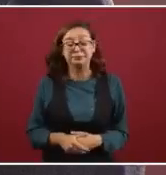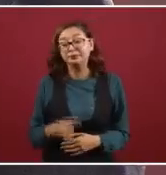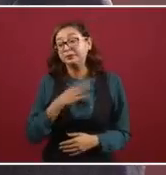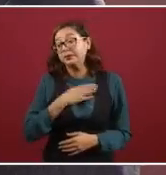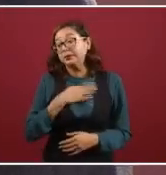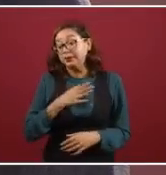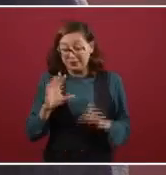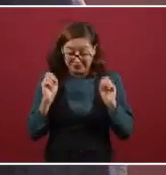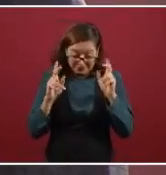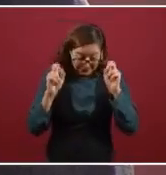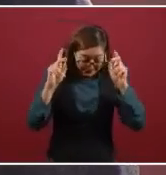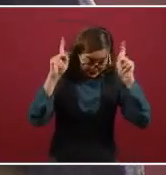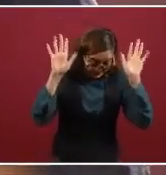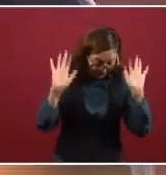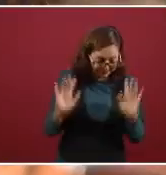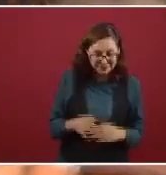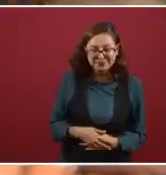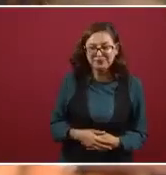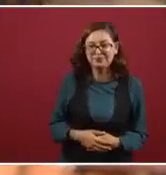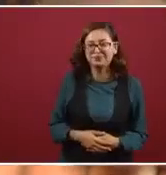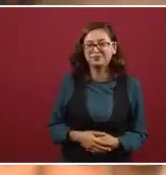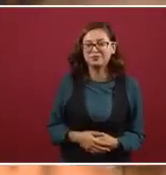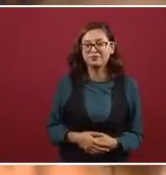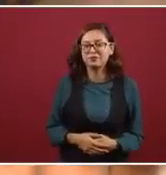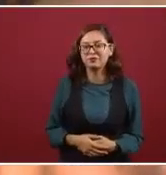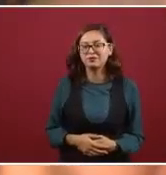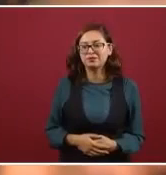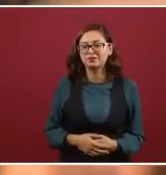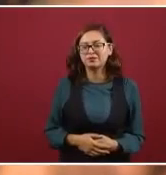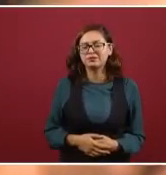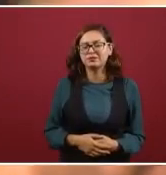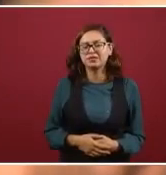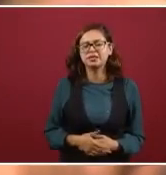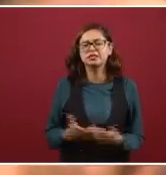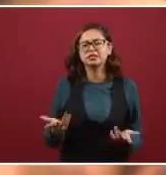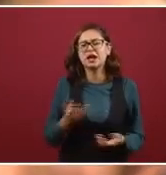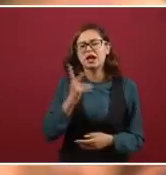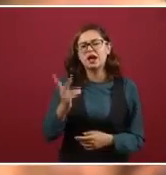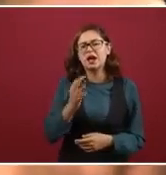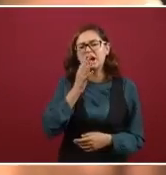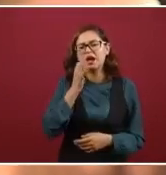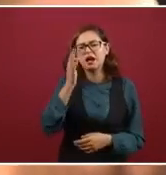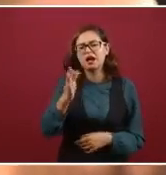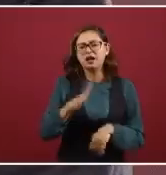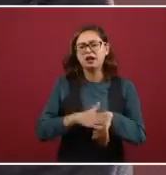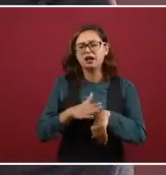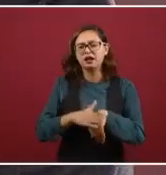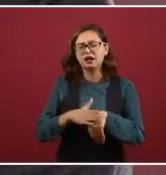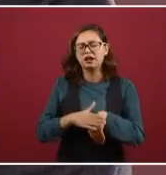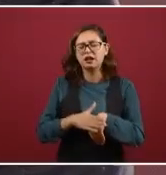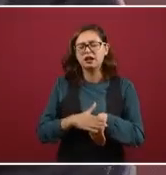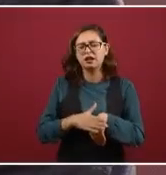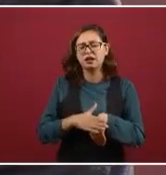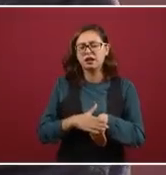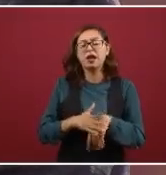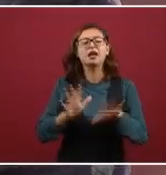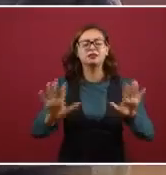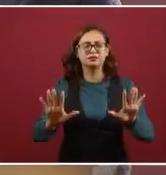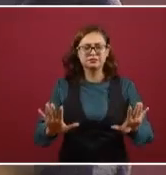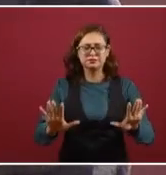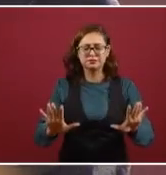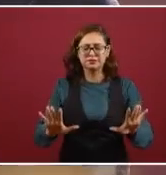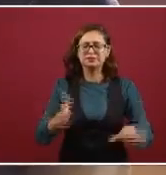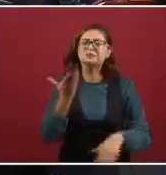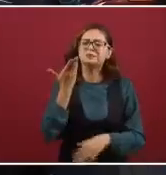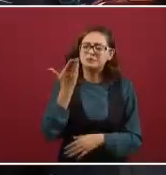bueno, ya. No, nada más decirle si tiene algún avance de la investigación que está haciendo. Es que yo sí les pido, por favor, con